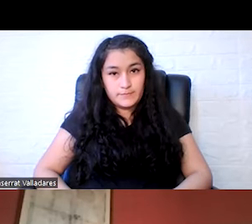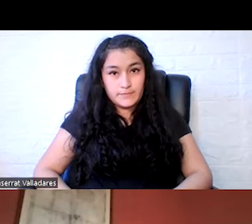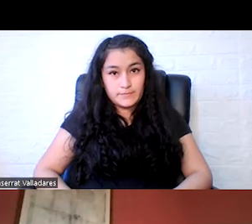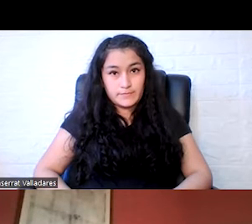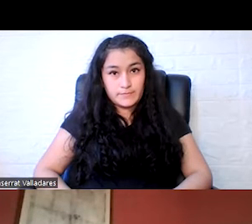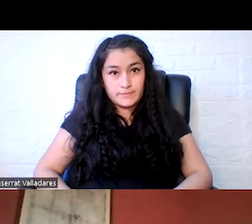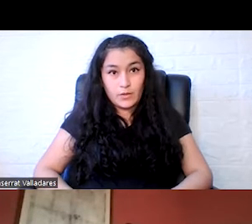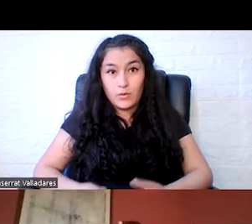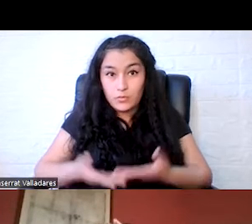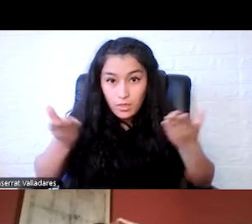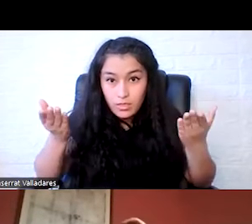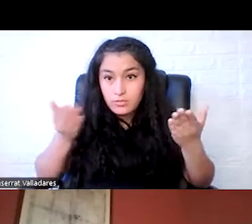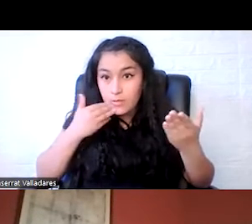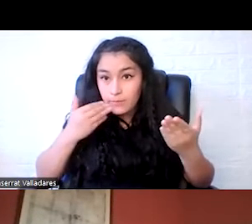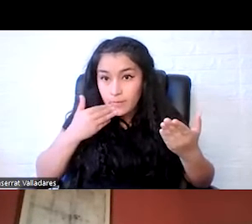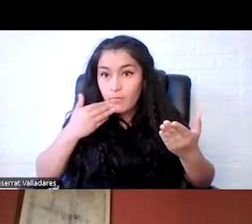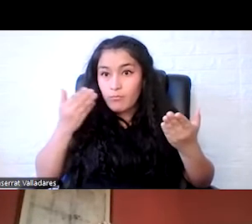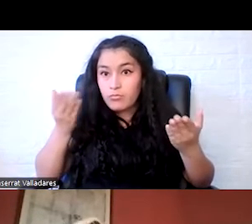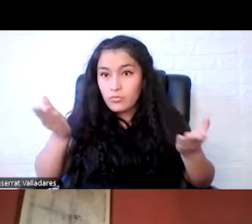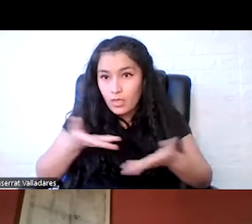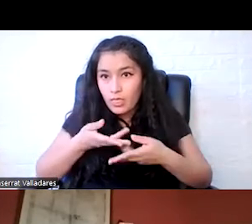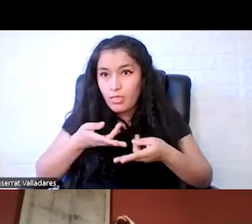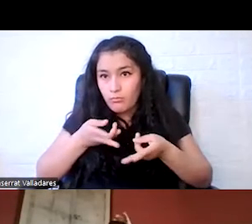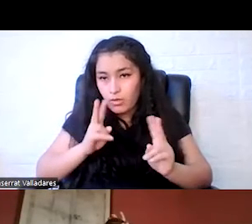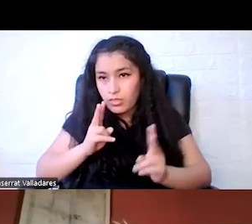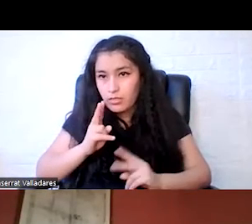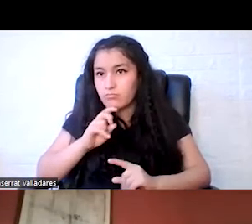Chiquillas, ustedes las que presentaron también se pueden hacer preguntas entre sí.